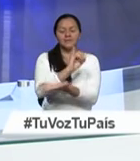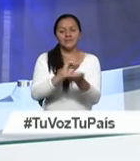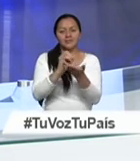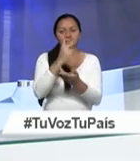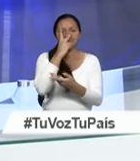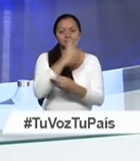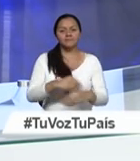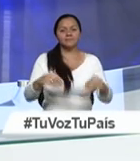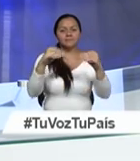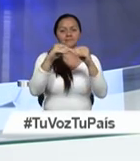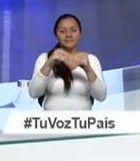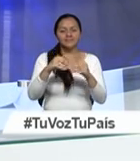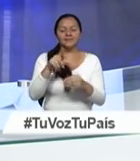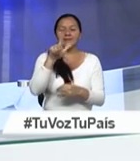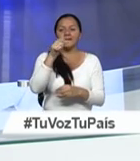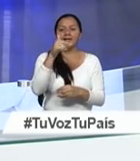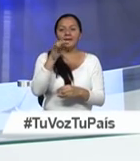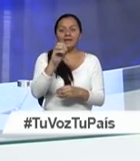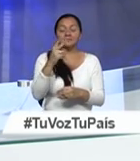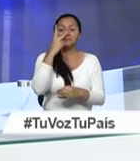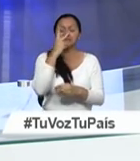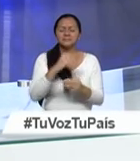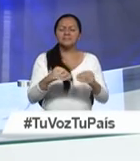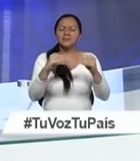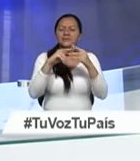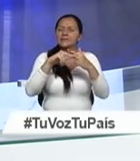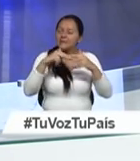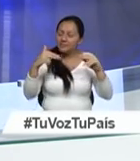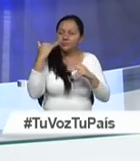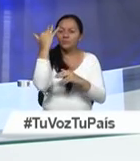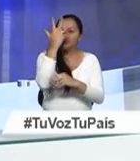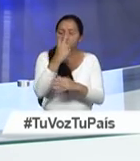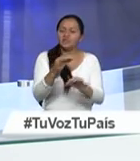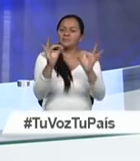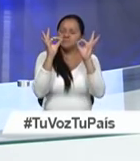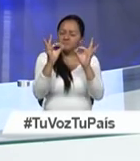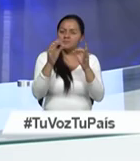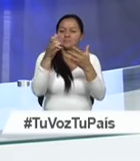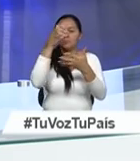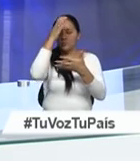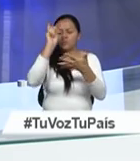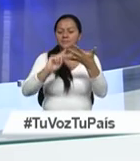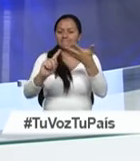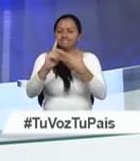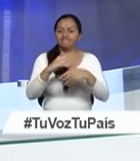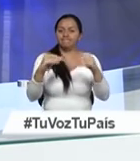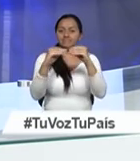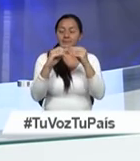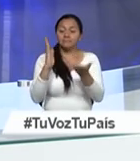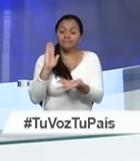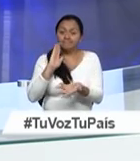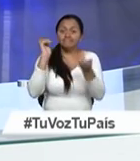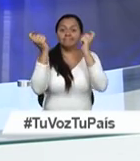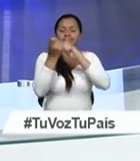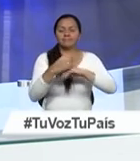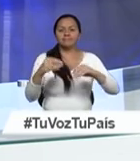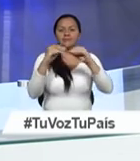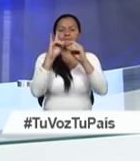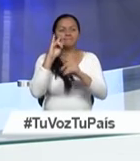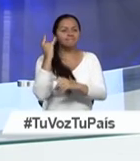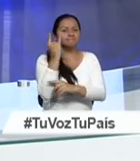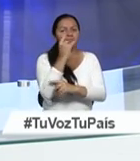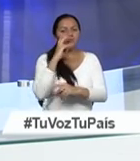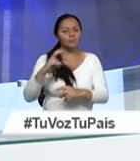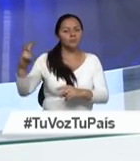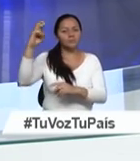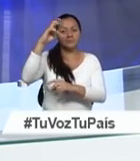o provincia de los lagos es una de las regiones con mayor interculturalidad del país, convirtiéndola en un gran atractivo